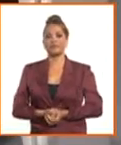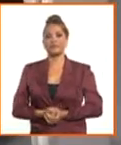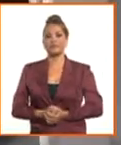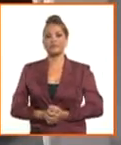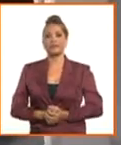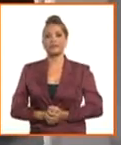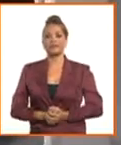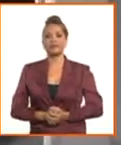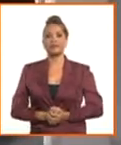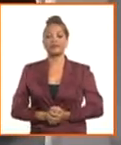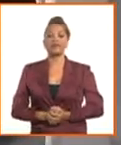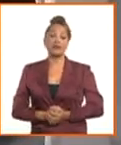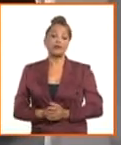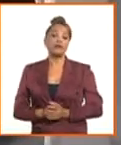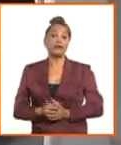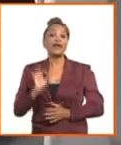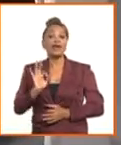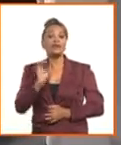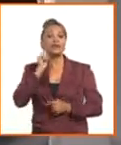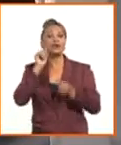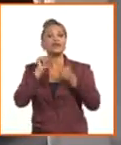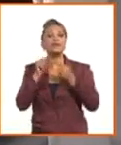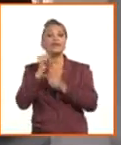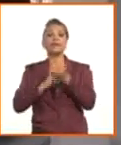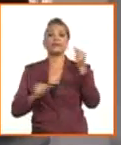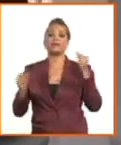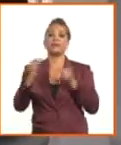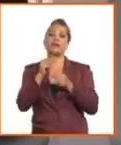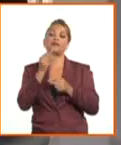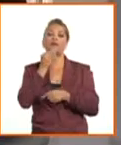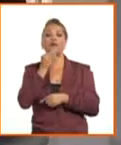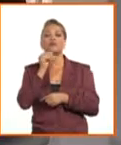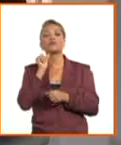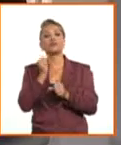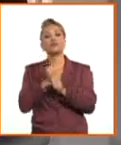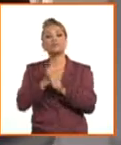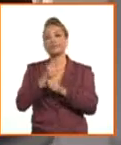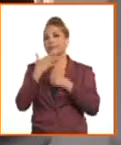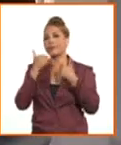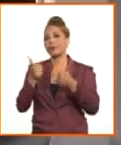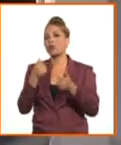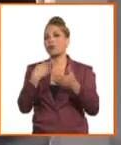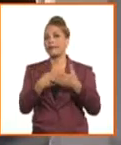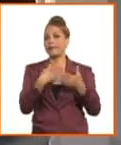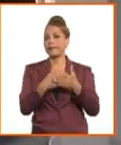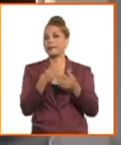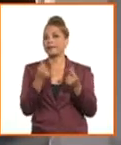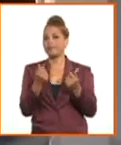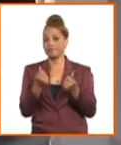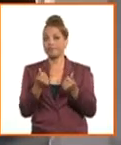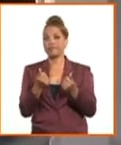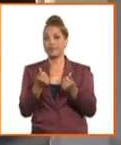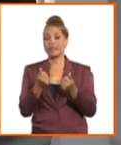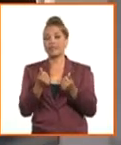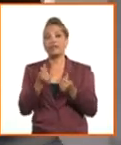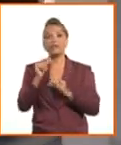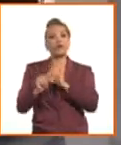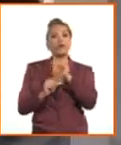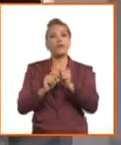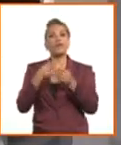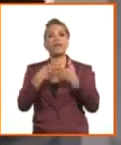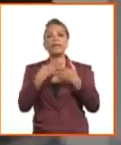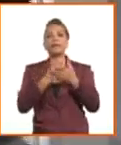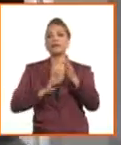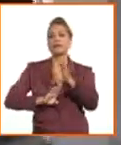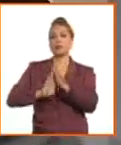llegar, porque ese es el punto en que podemos trabajar con mucha más autonomía, el sector empresarial, en que pueden las empresas